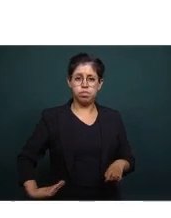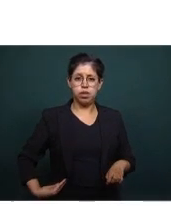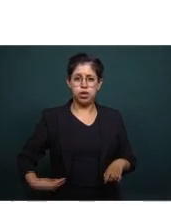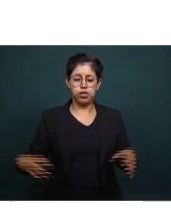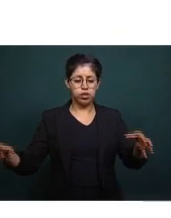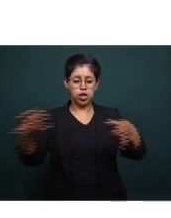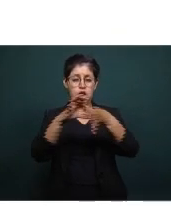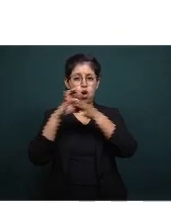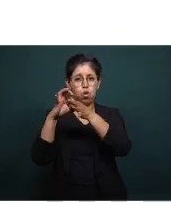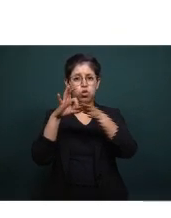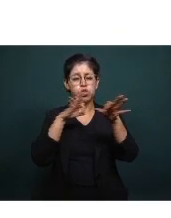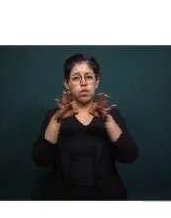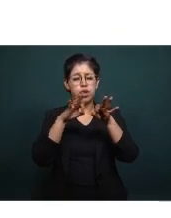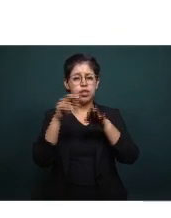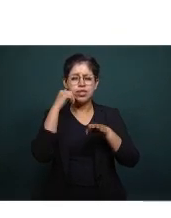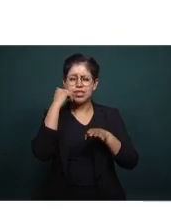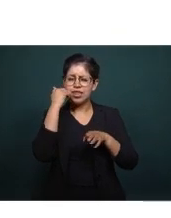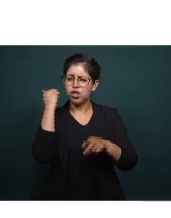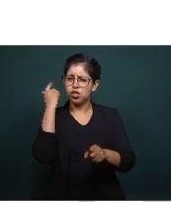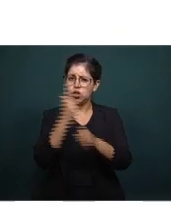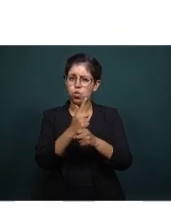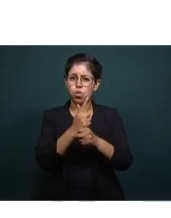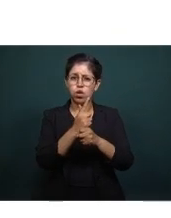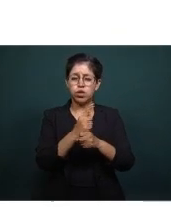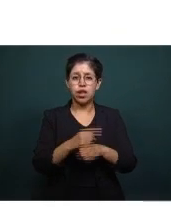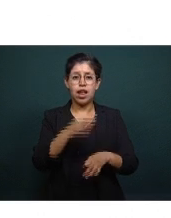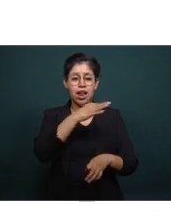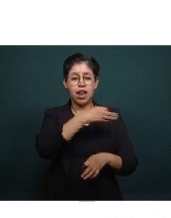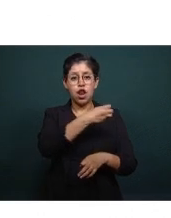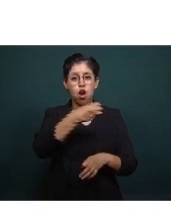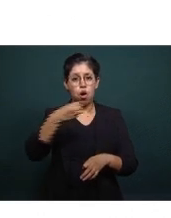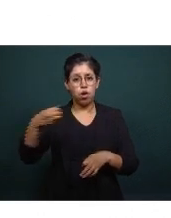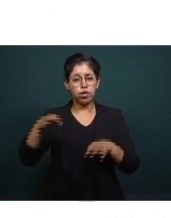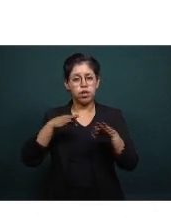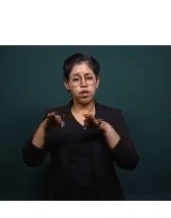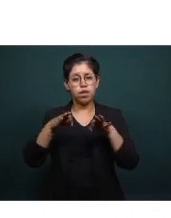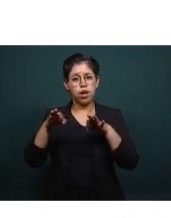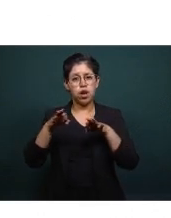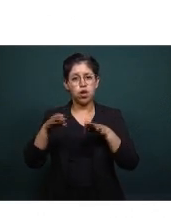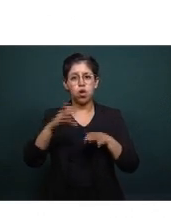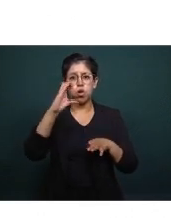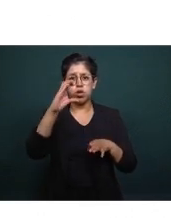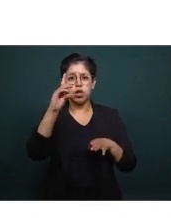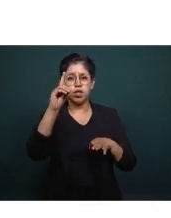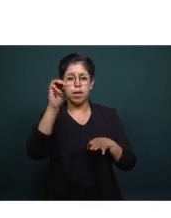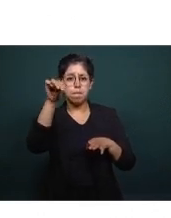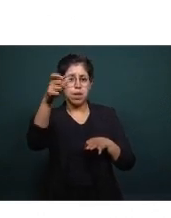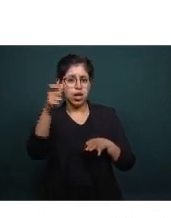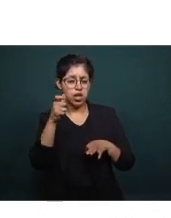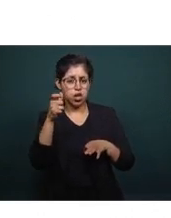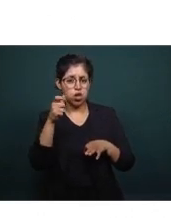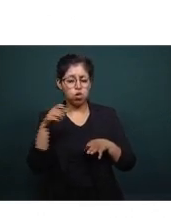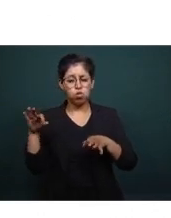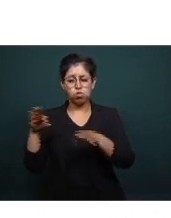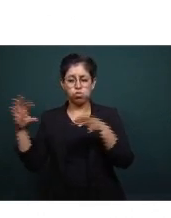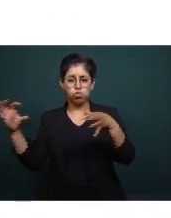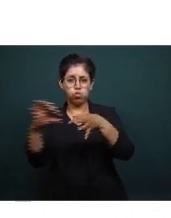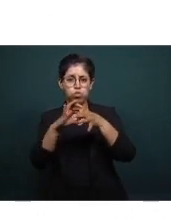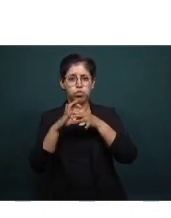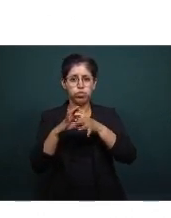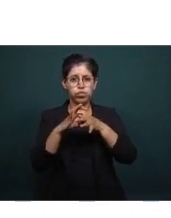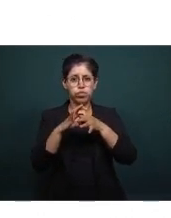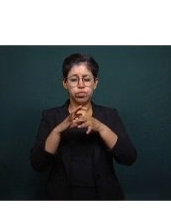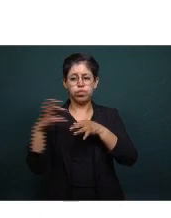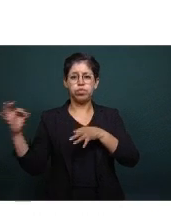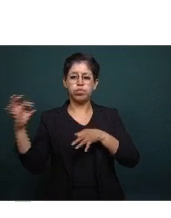con la Ciudad de México. Y aquí quiero destacar esta coordinación con la Ciudad de México porque es la primera vez que en muchos años se lleva esta estrecha